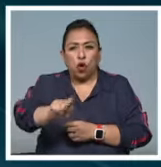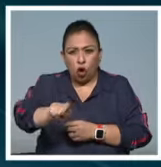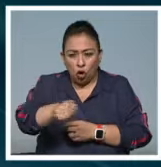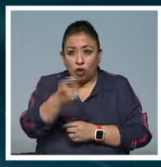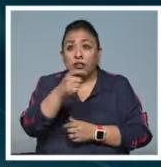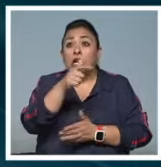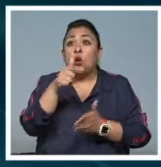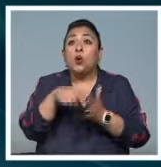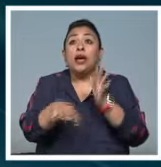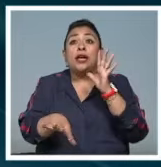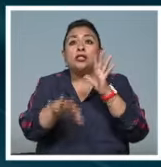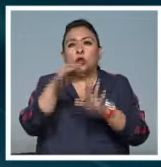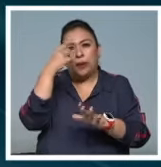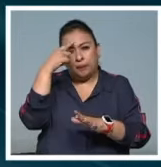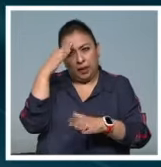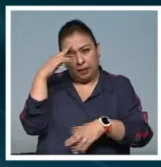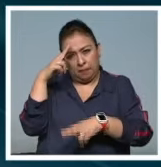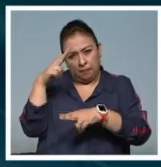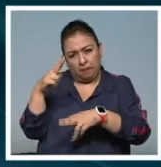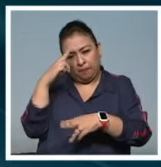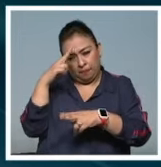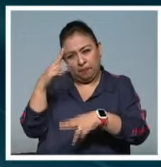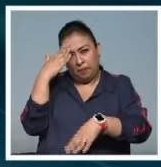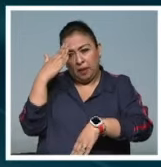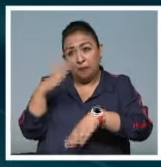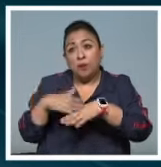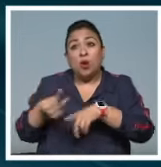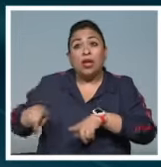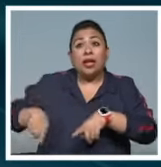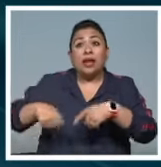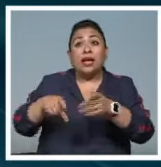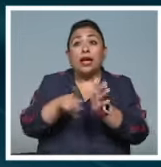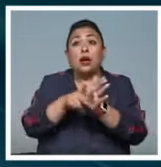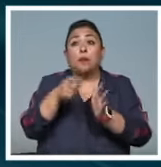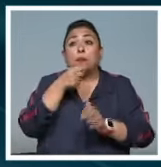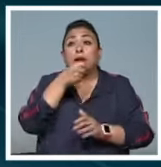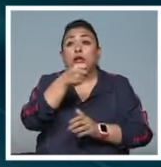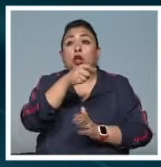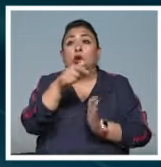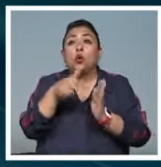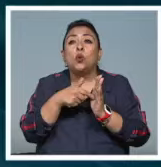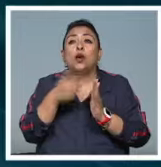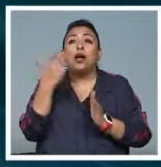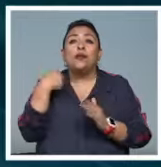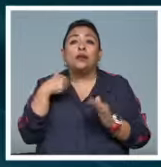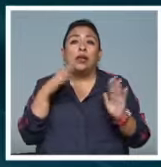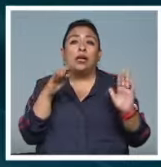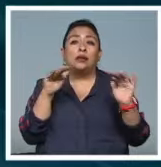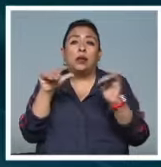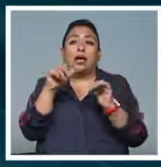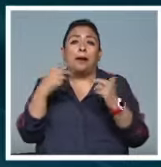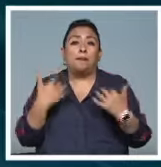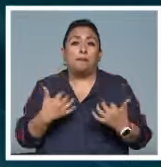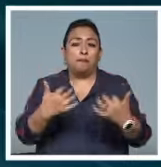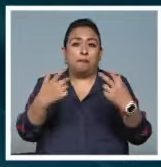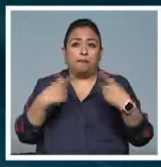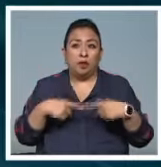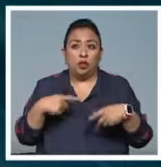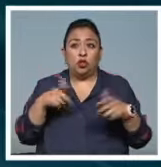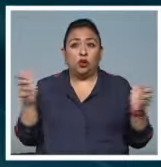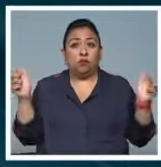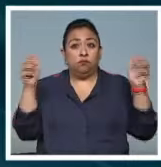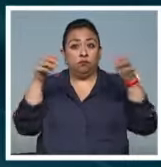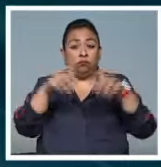El espacio elegido para honrar la memoria y legado de la periodista fue el estudio en el que se despidió de su público. En el